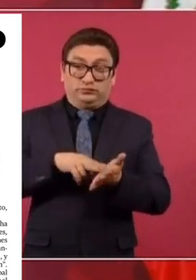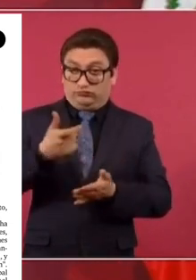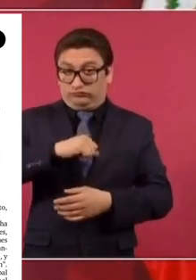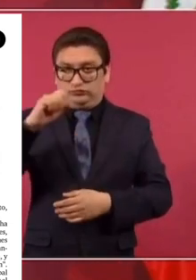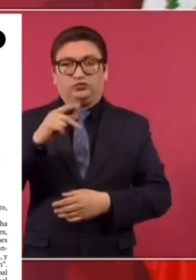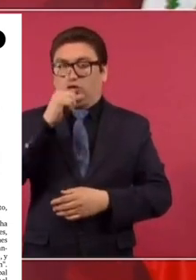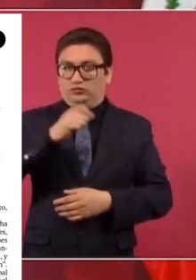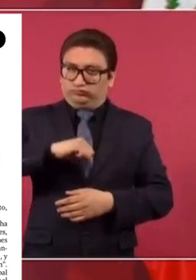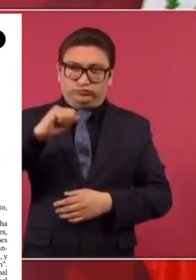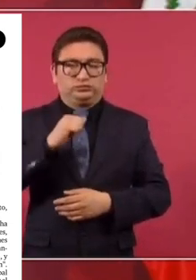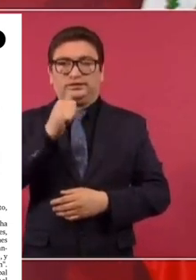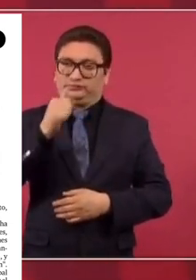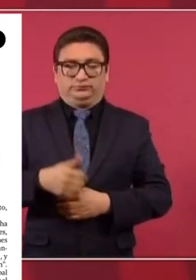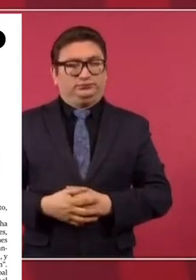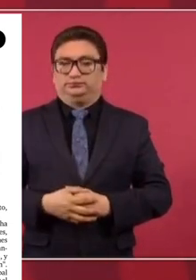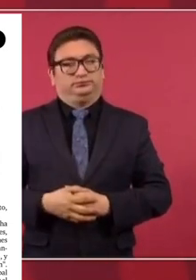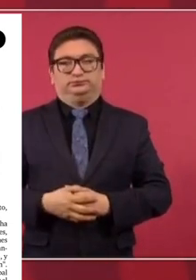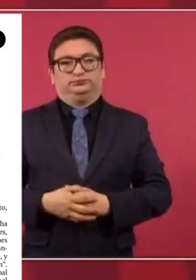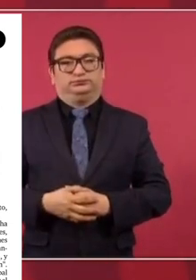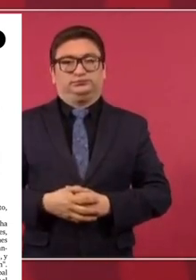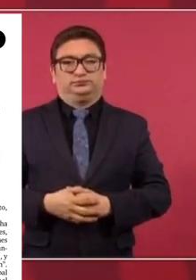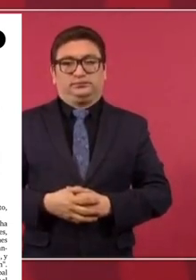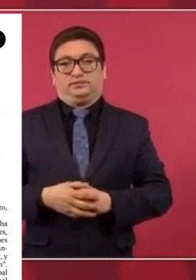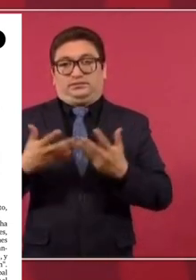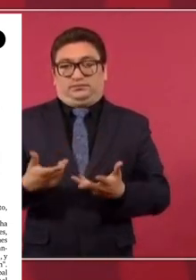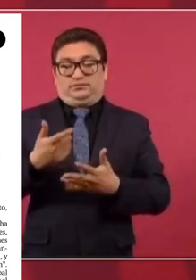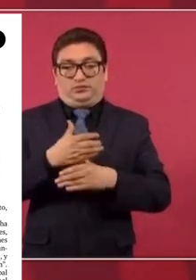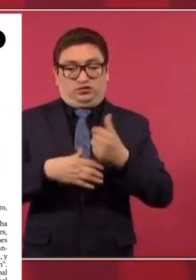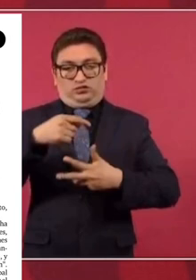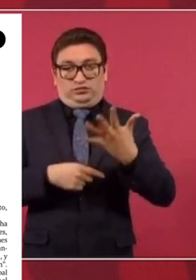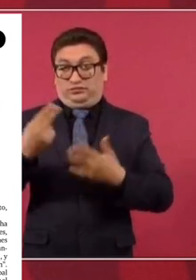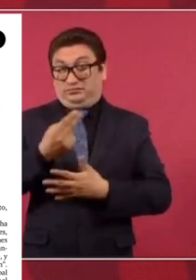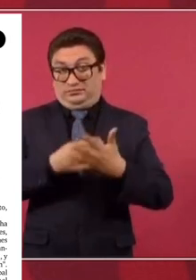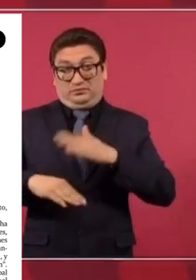haber aumentos de luz, no hay aumentos de gas, o sea, de estos insumos que son